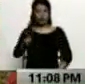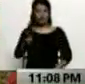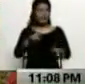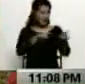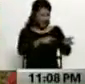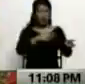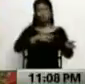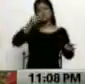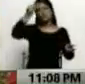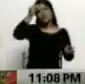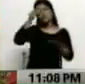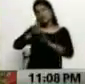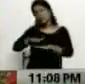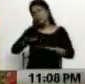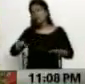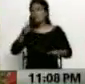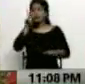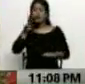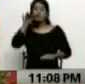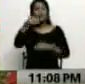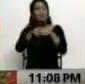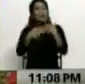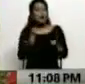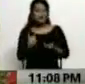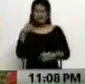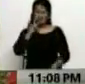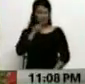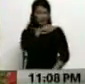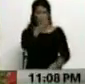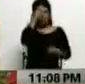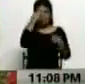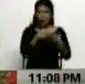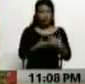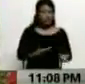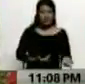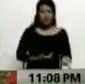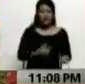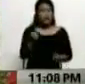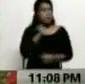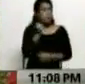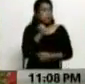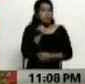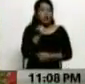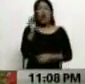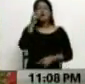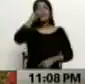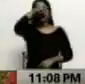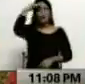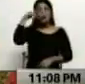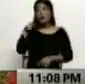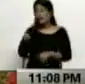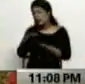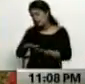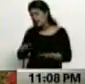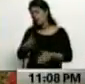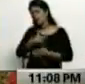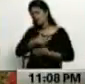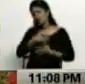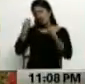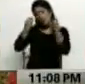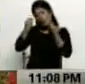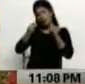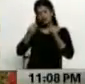le importar a ese señor el futuro de los niños de las niñas de este país nada nada les importa o a Julio borge